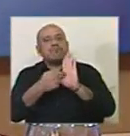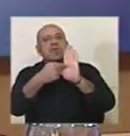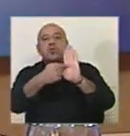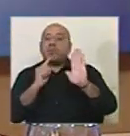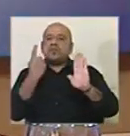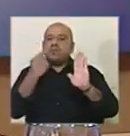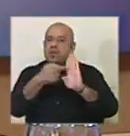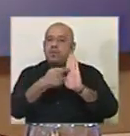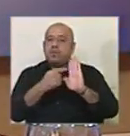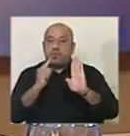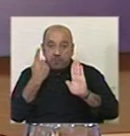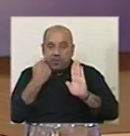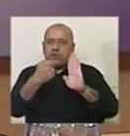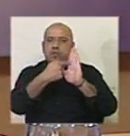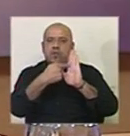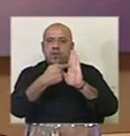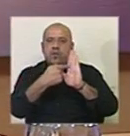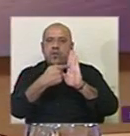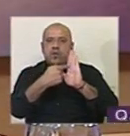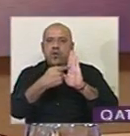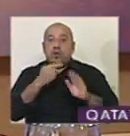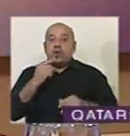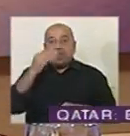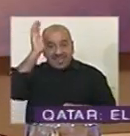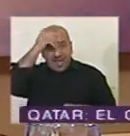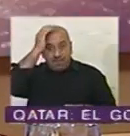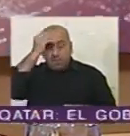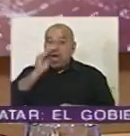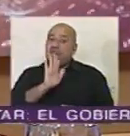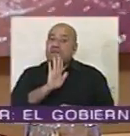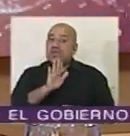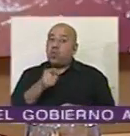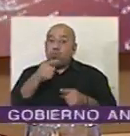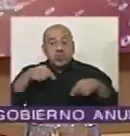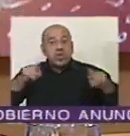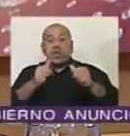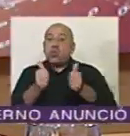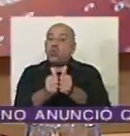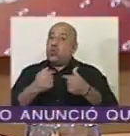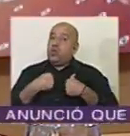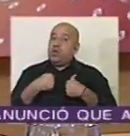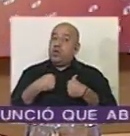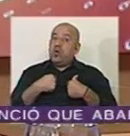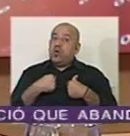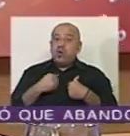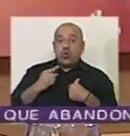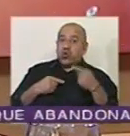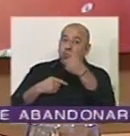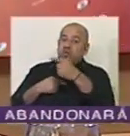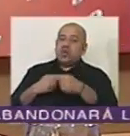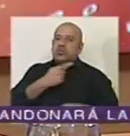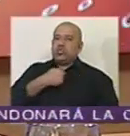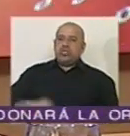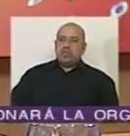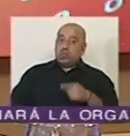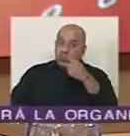inclinan, con la amenaza explícita de Trump diciendo o están con nosotros o están en contra de nosotros. Los chinos son más inteligentes, se mueven